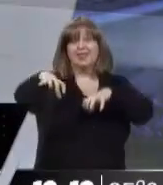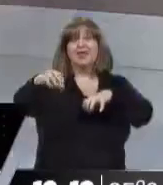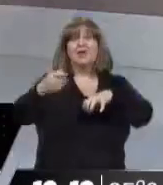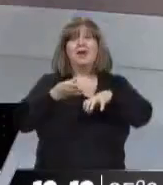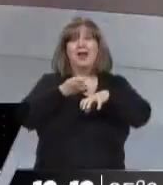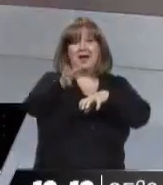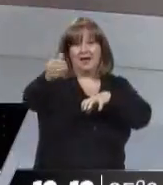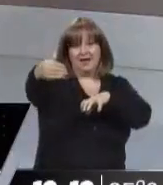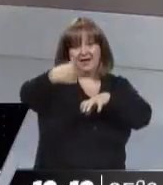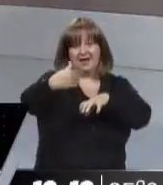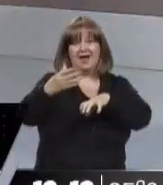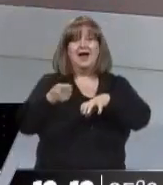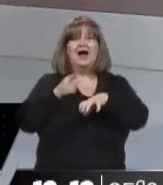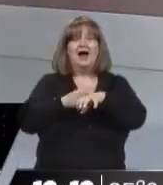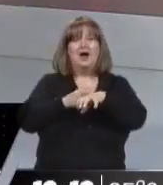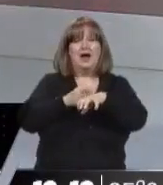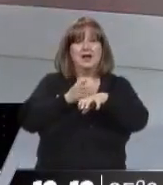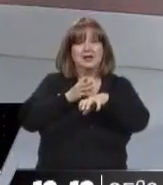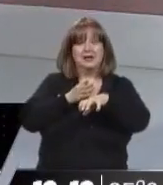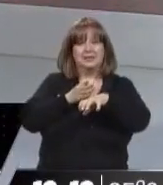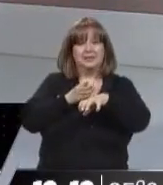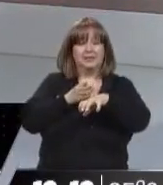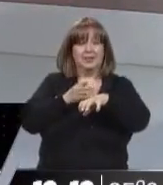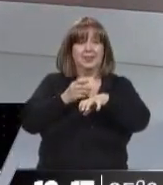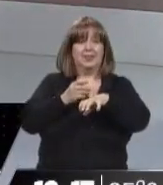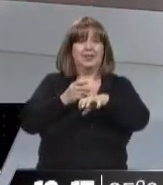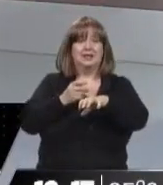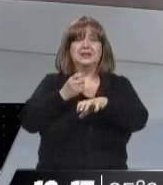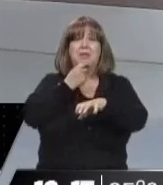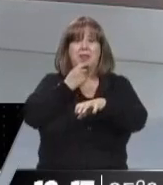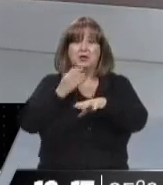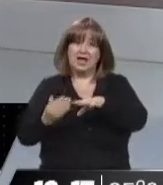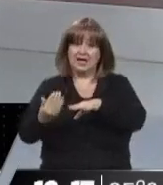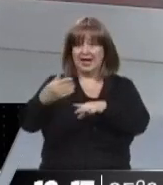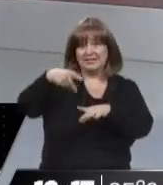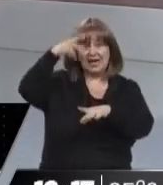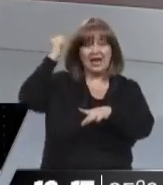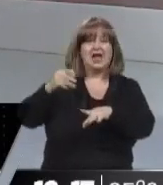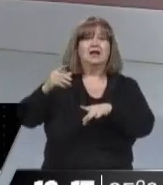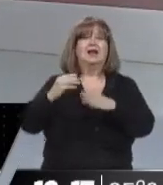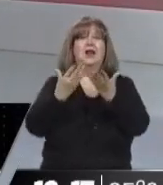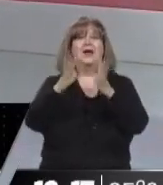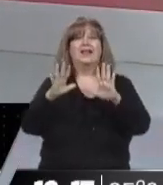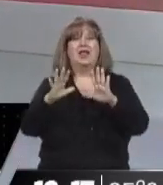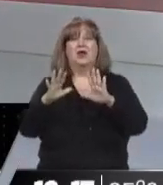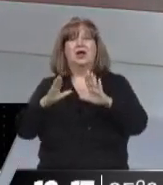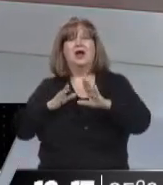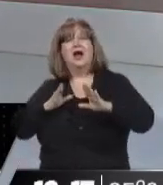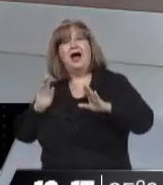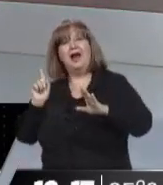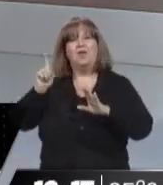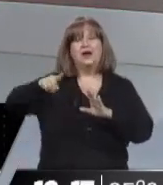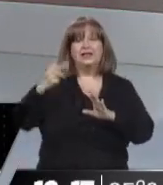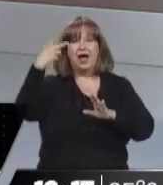puntos migratorios. Uh-huh. Por lo tanto, ahora se va a poder ir, si vamos hacia Chile, pasamos directamente por Libertadores y a la vuelta por